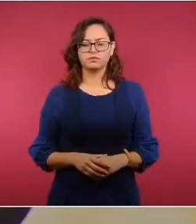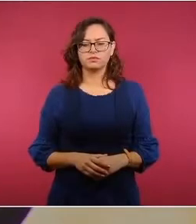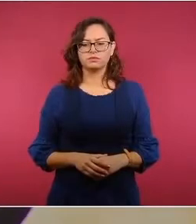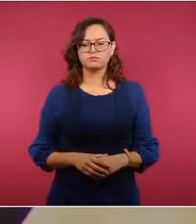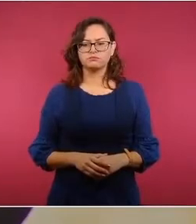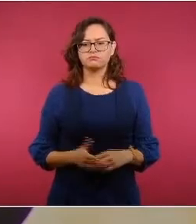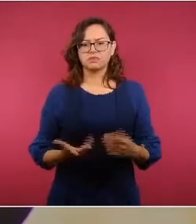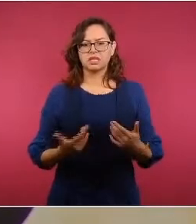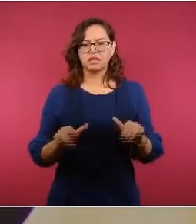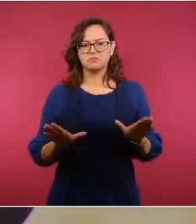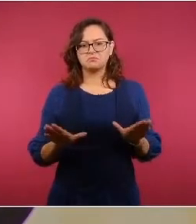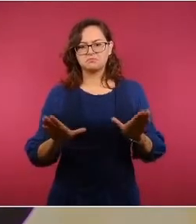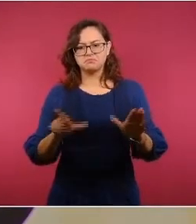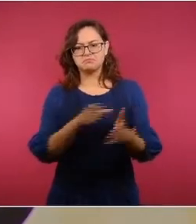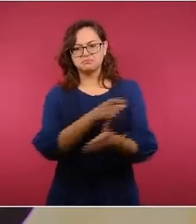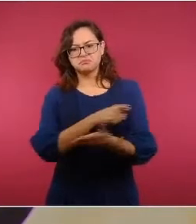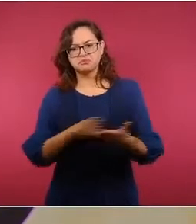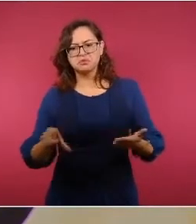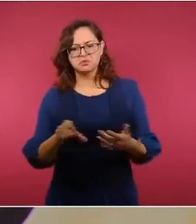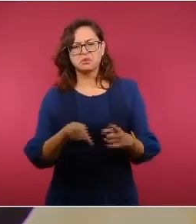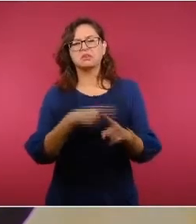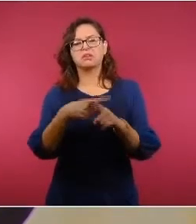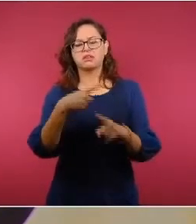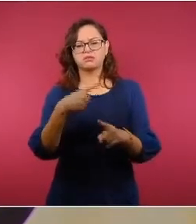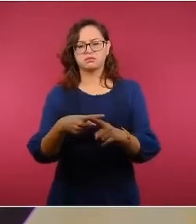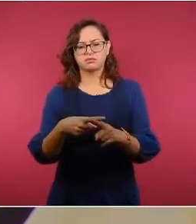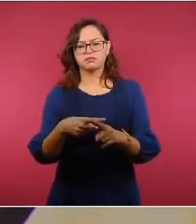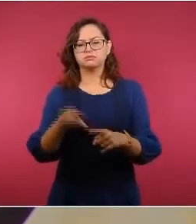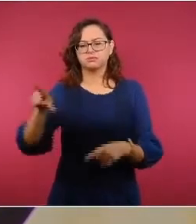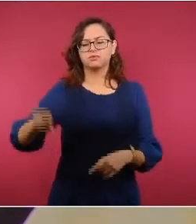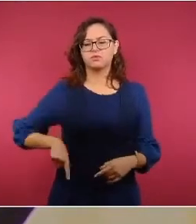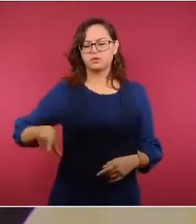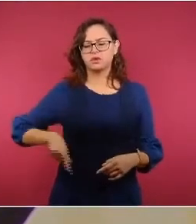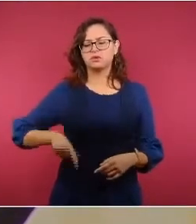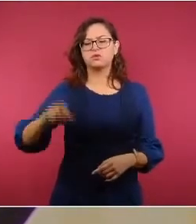durante el gobierno de Felipe Calderón